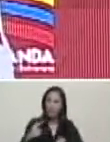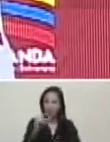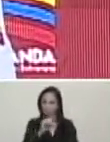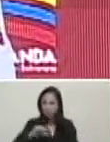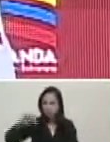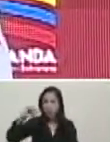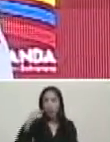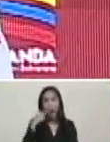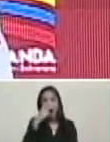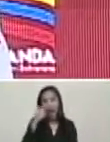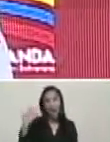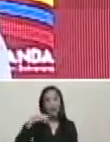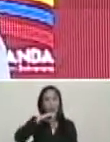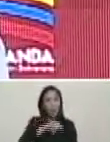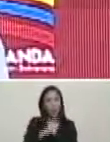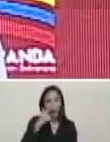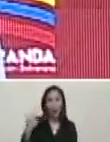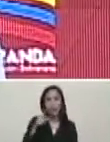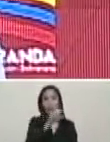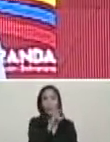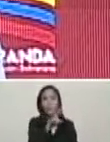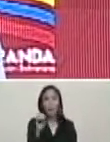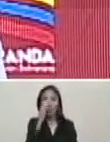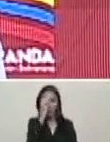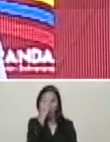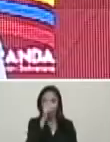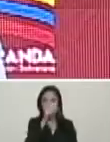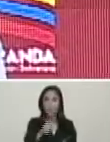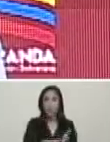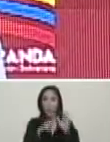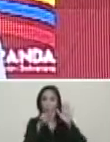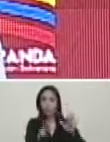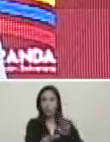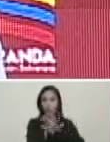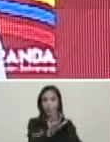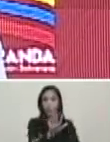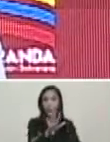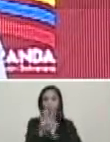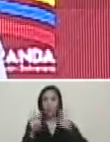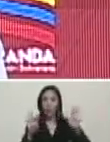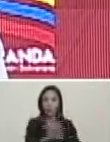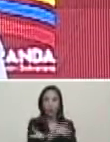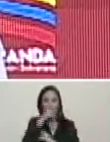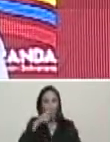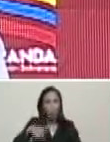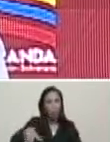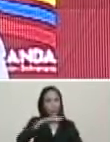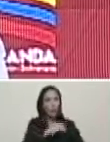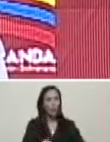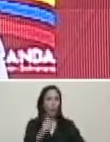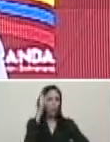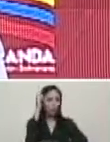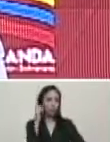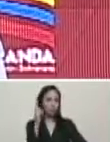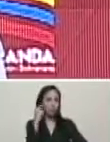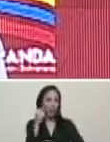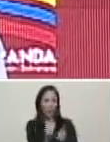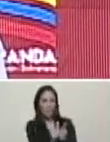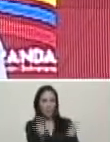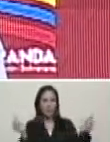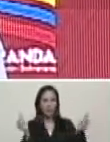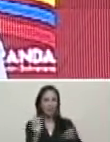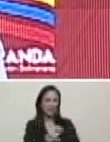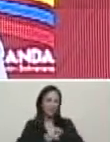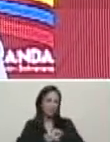un 20 de febrero de 1859 el pueblo venezolano con las armas en la mano se insurreccionó,